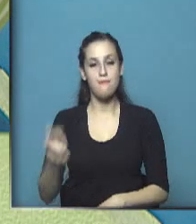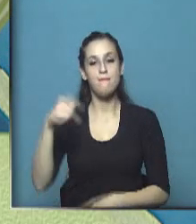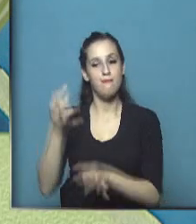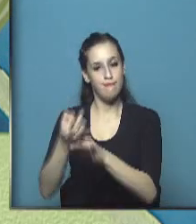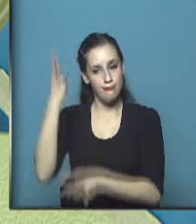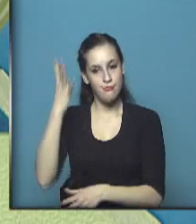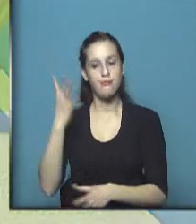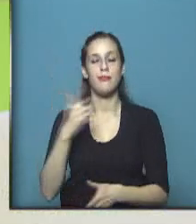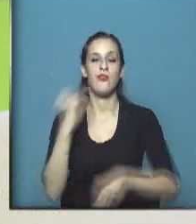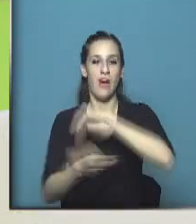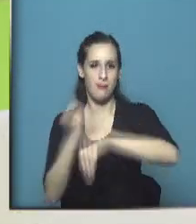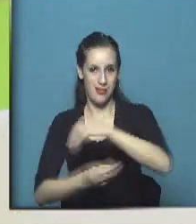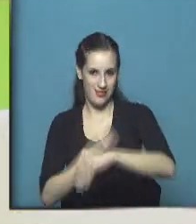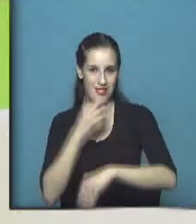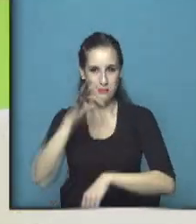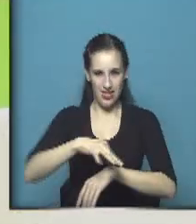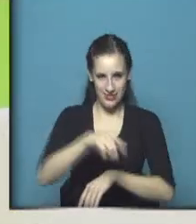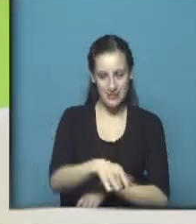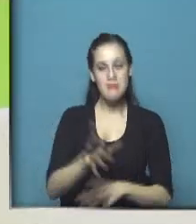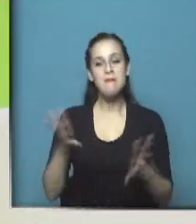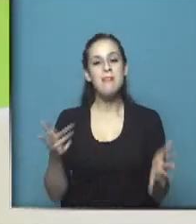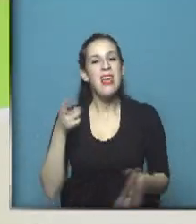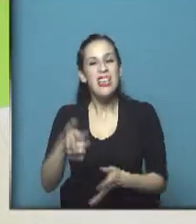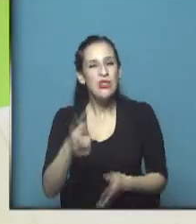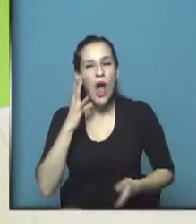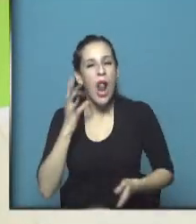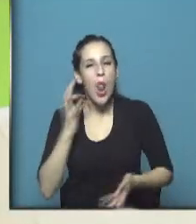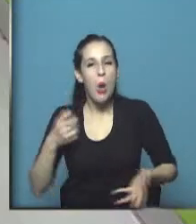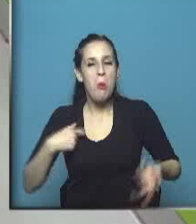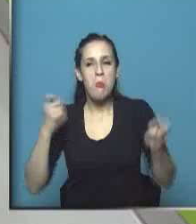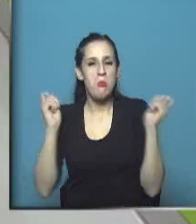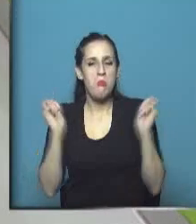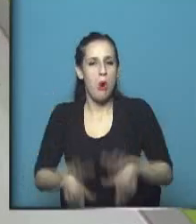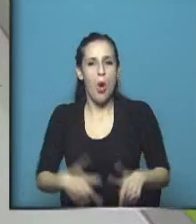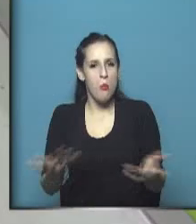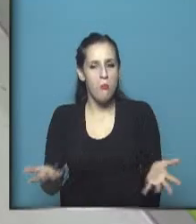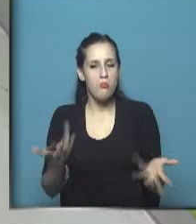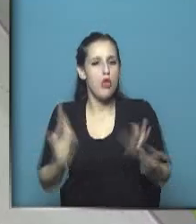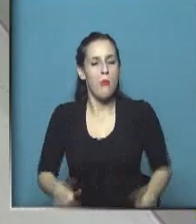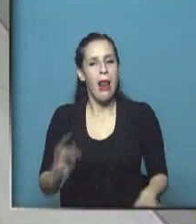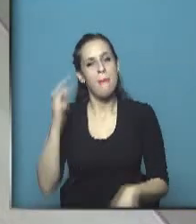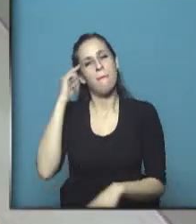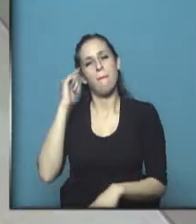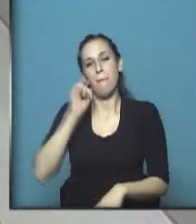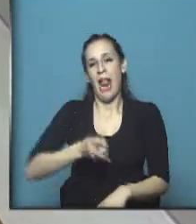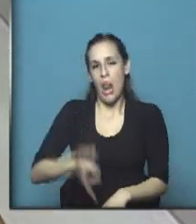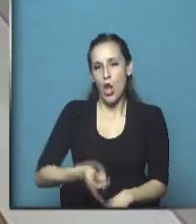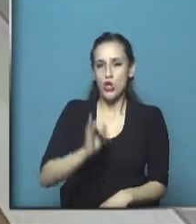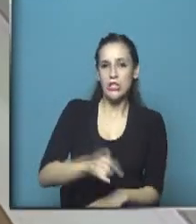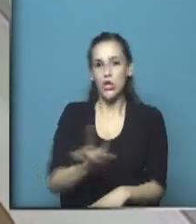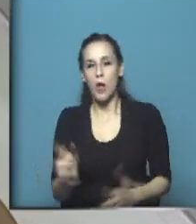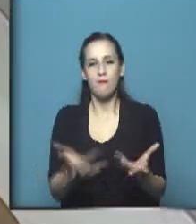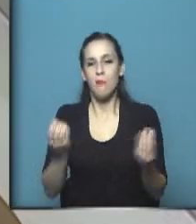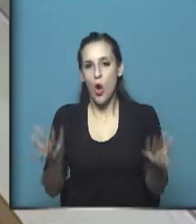especialista en medicina familiar. Y esto es algo tan frecuente que parece tan inocuo. Y la primera pregunta que te hago,